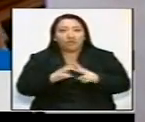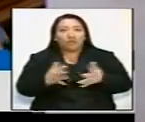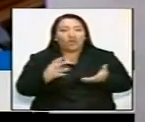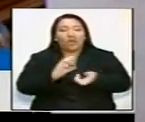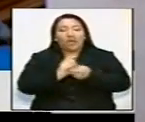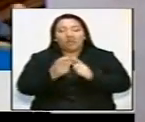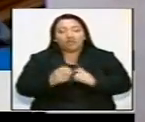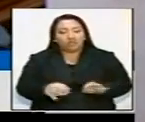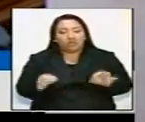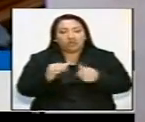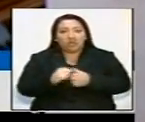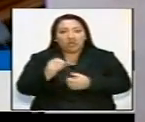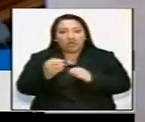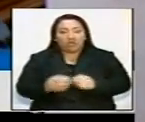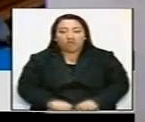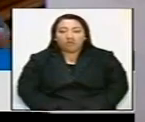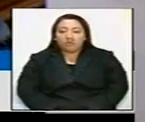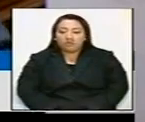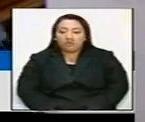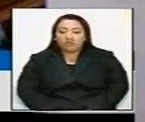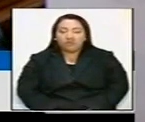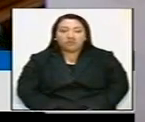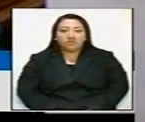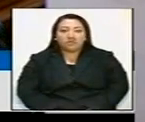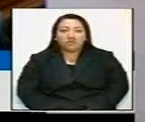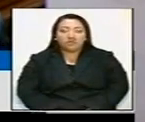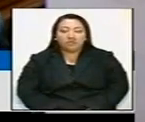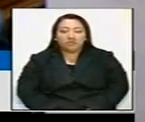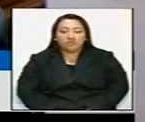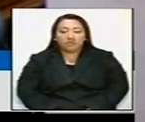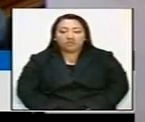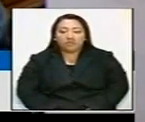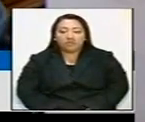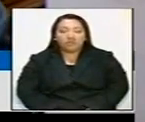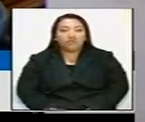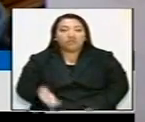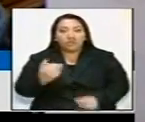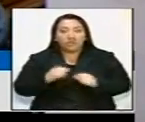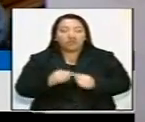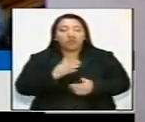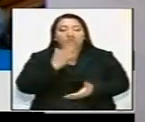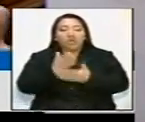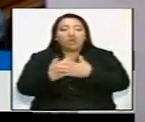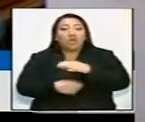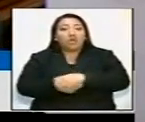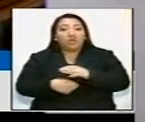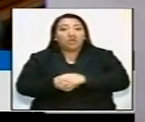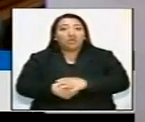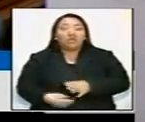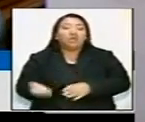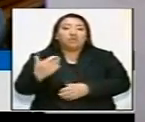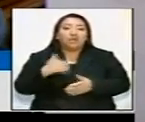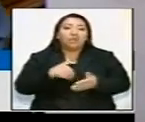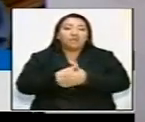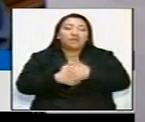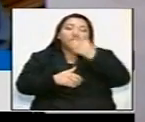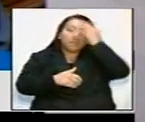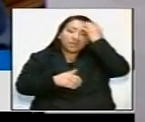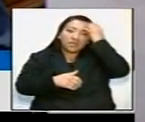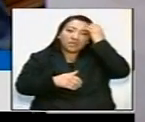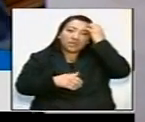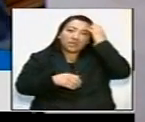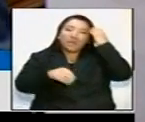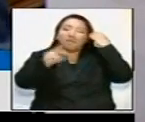cambio estructural en la economía y vamos a seguir inmersos en el tema de la corrupción y lo que va a impedir que el